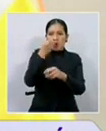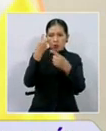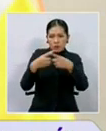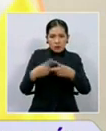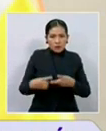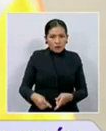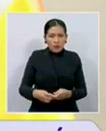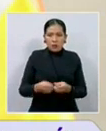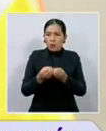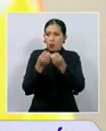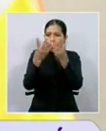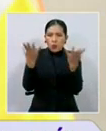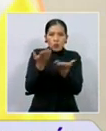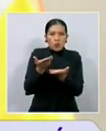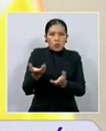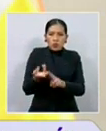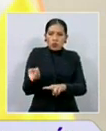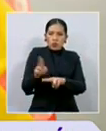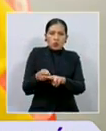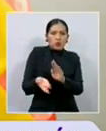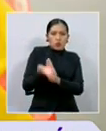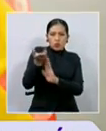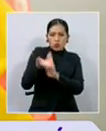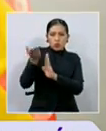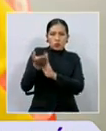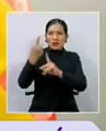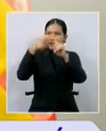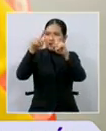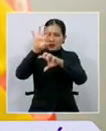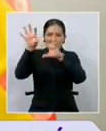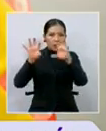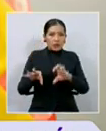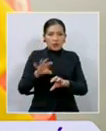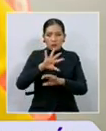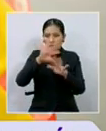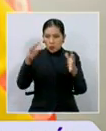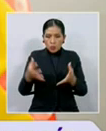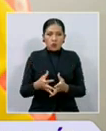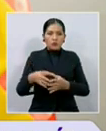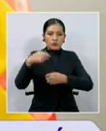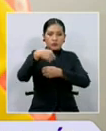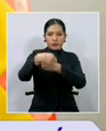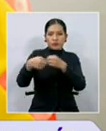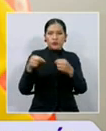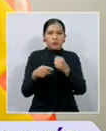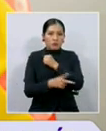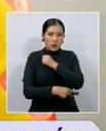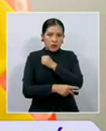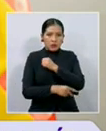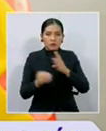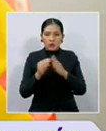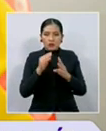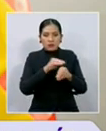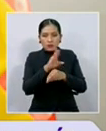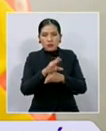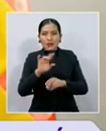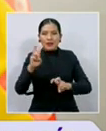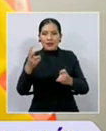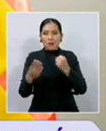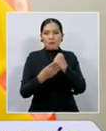otros en la gran mayoría de los países, dificultades en la cadena de suministros y la elevación de las tasas de